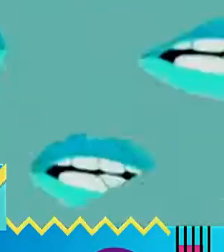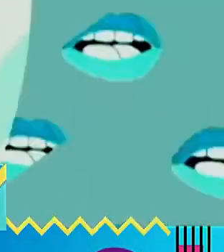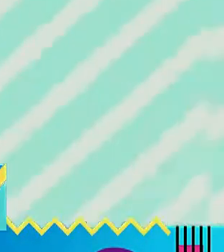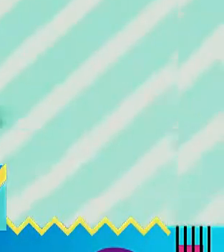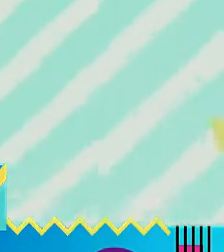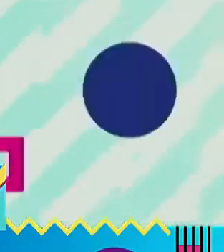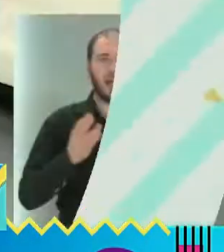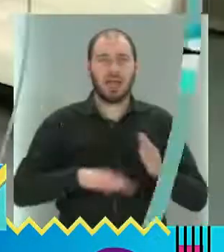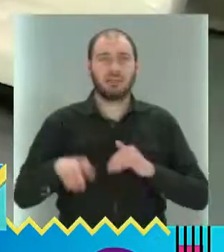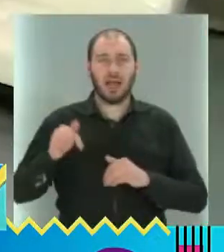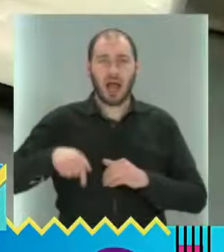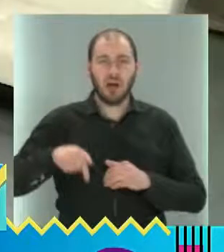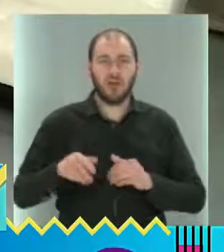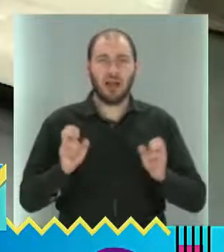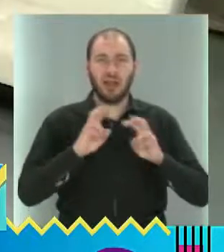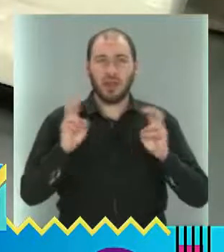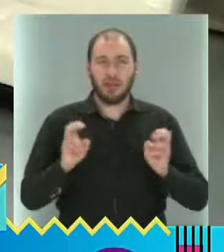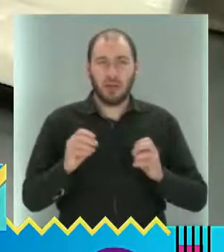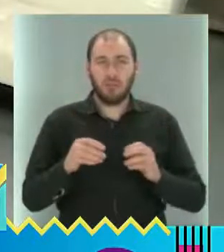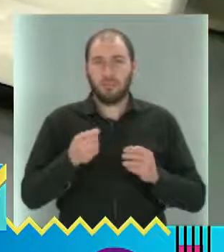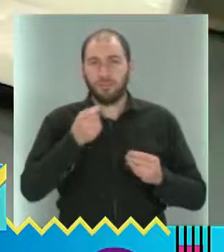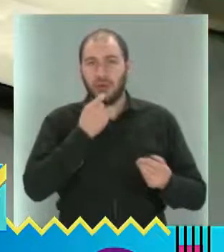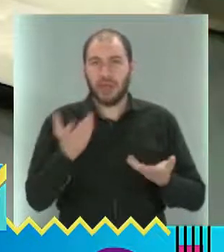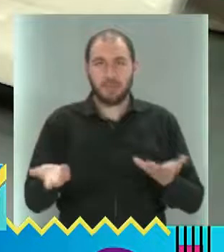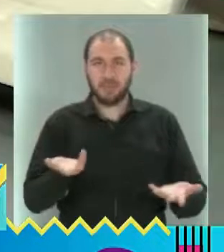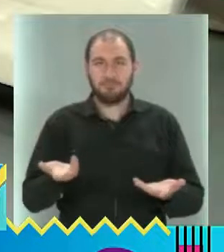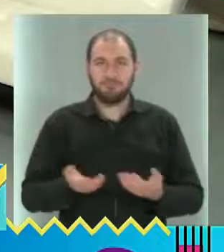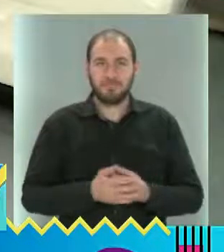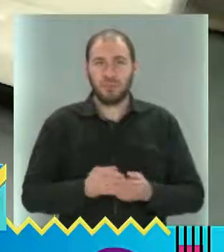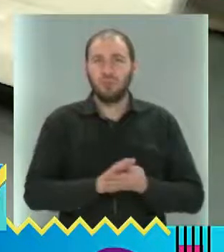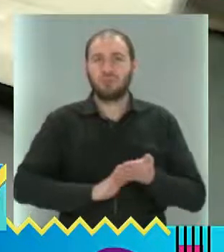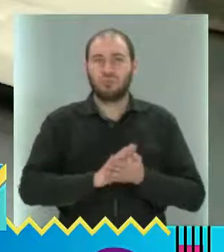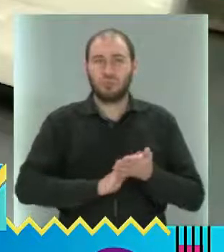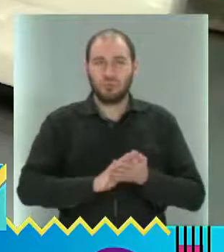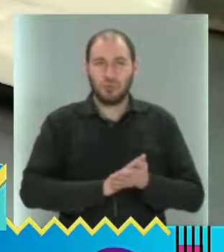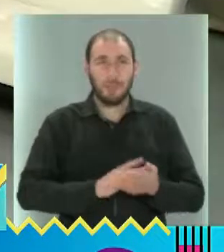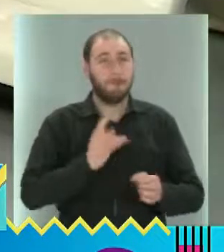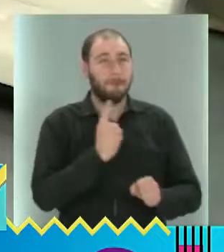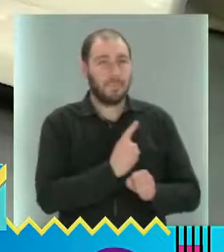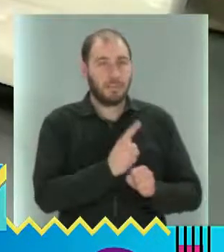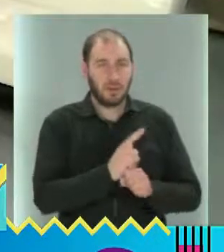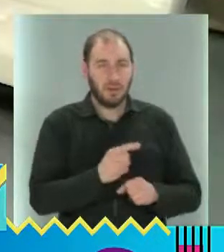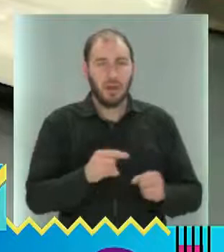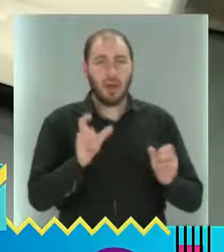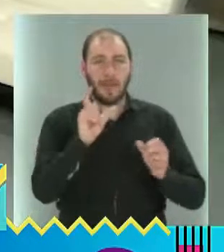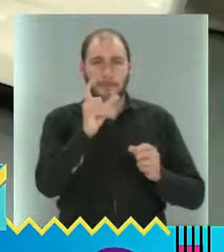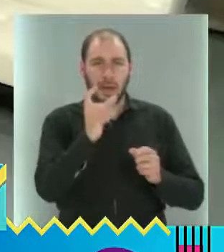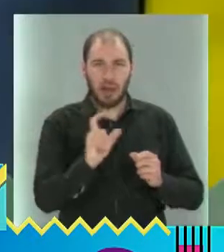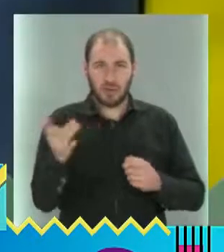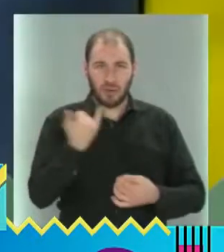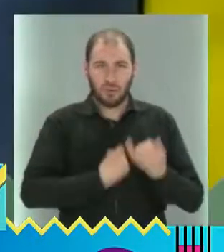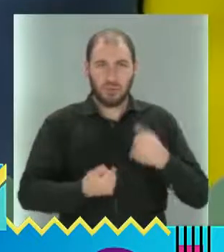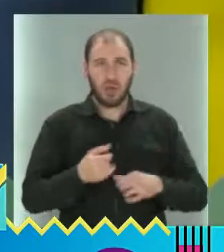digo, en términos de tratar de sanar eso que primero fue primero un par de conceptos, sí, que mencionó,